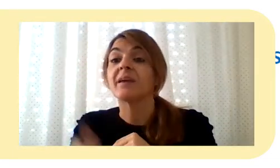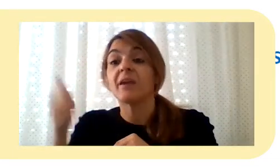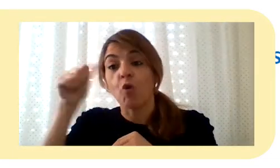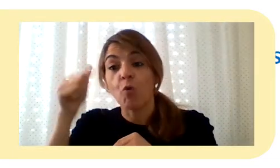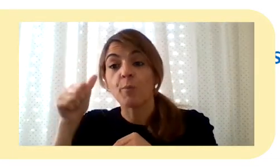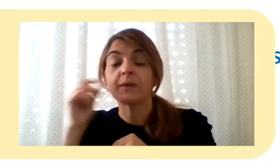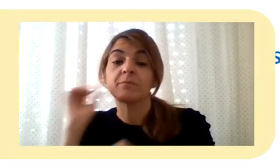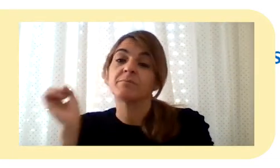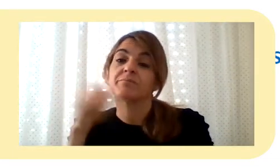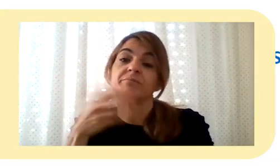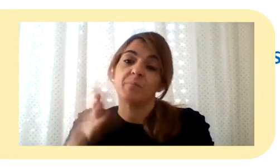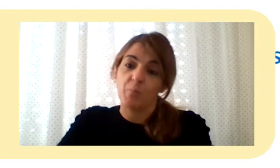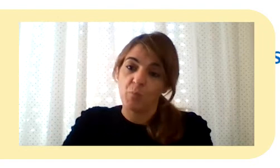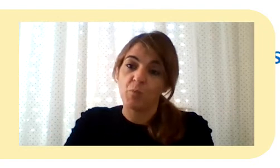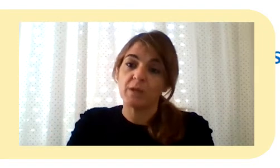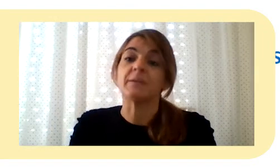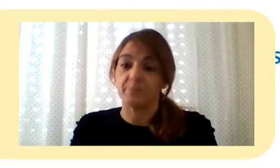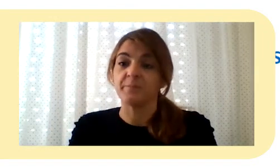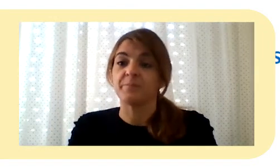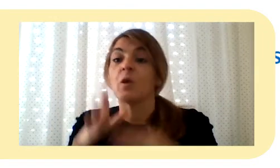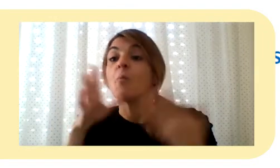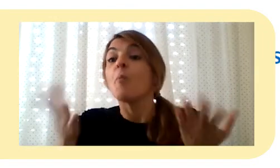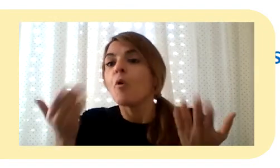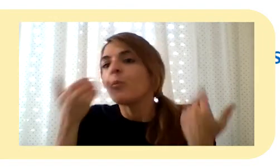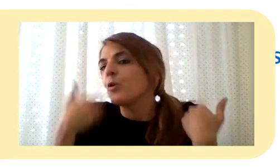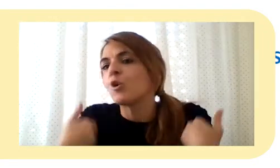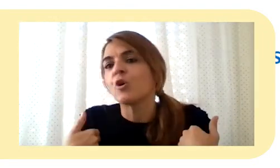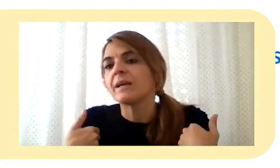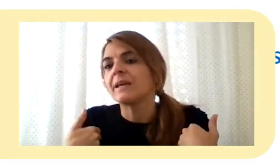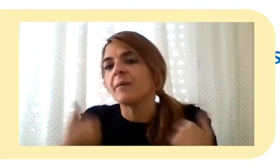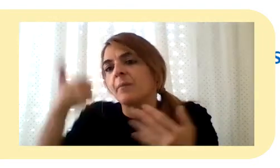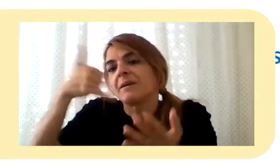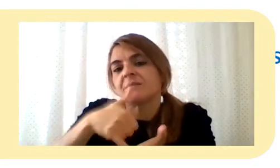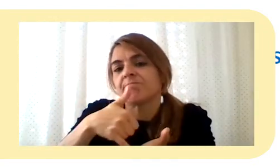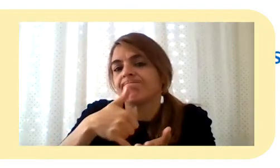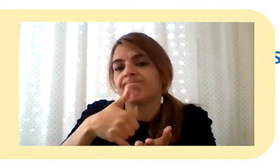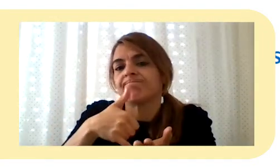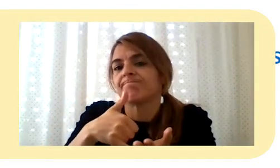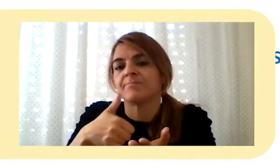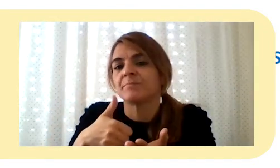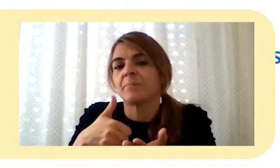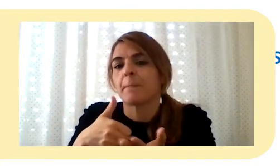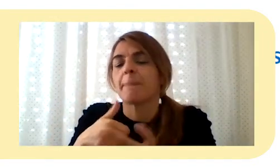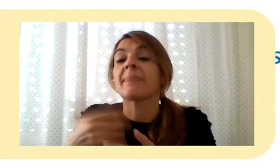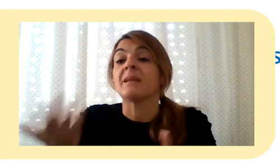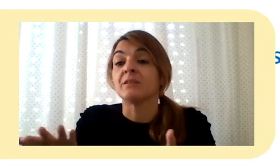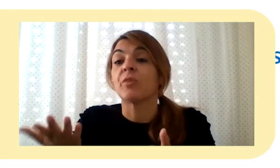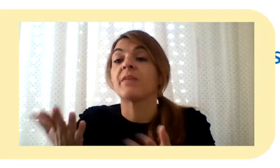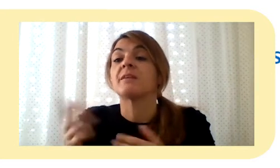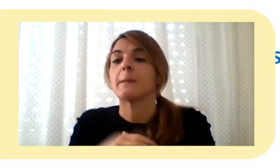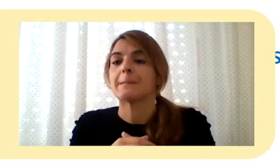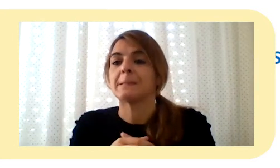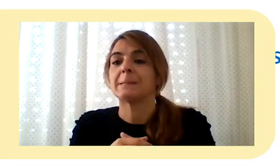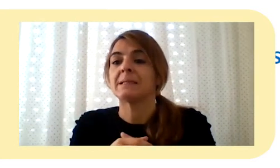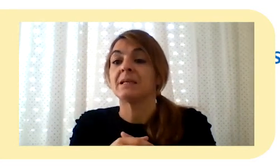hombres fallecen más que mujeres. Hay muchos artículos sobre la biología más vulnerable de hombres y mujeres, que yo la pongo